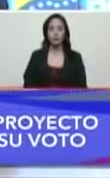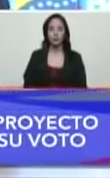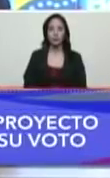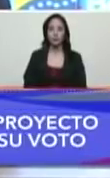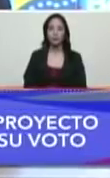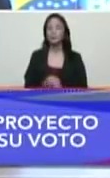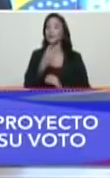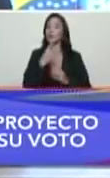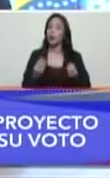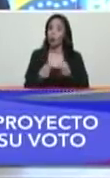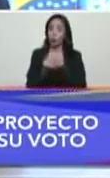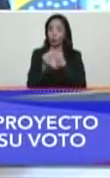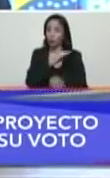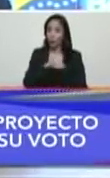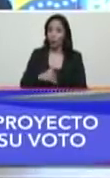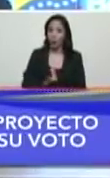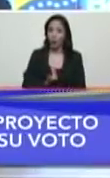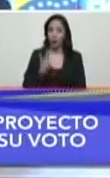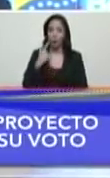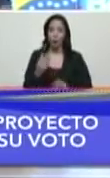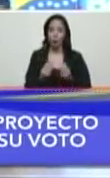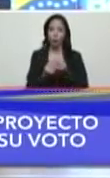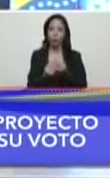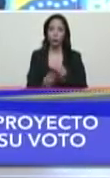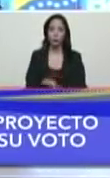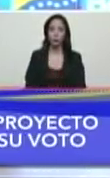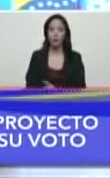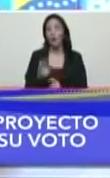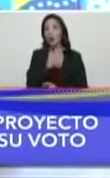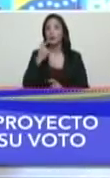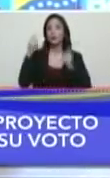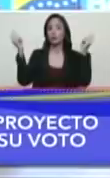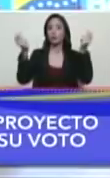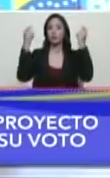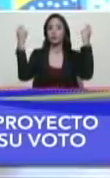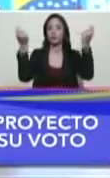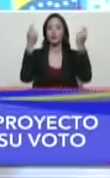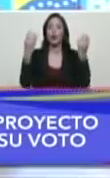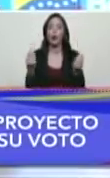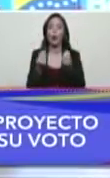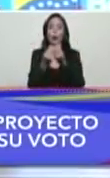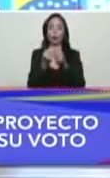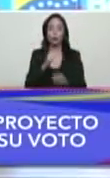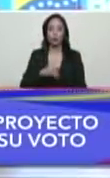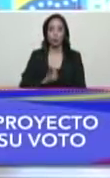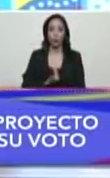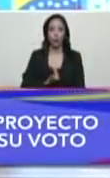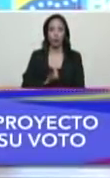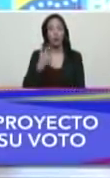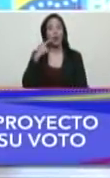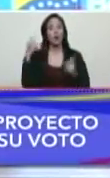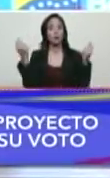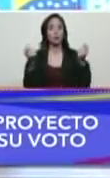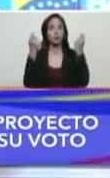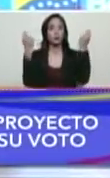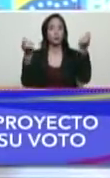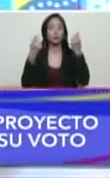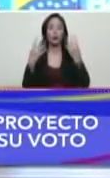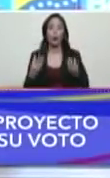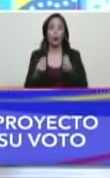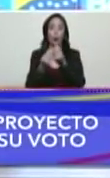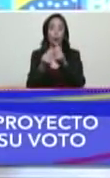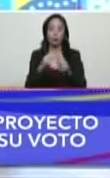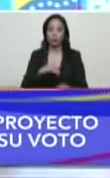Solo juntos es posible, dice la consigna, ¿verdad? Y pegó. Juntos